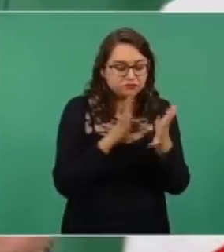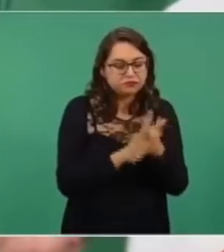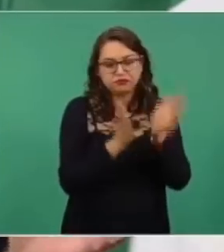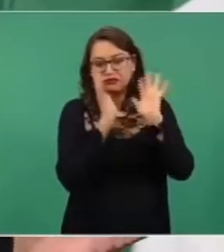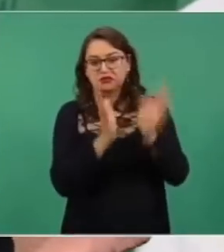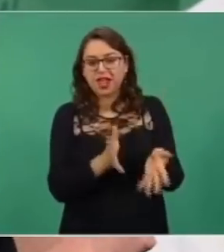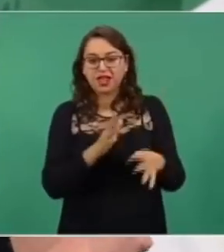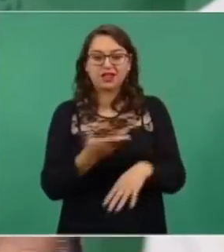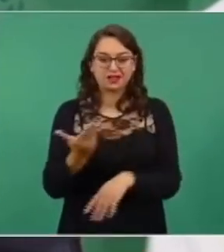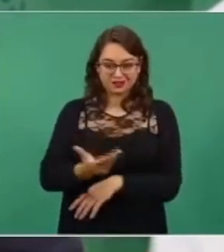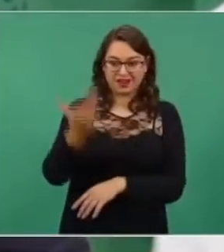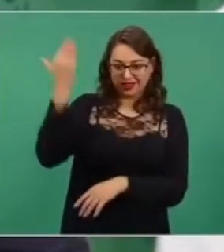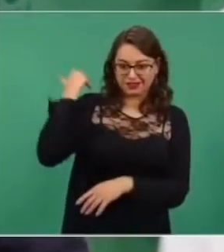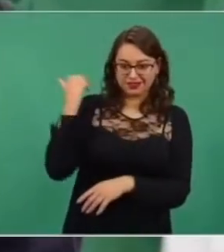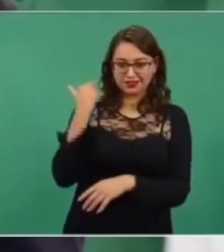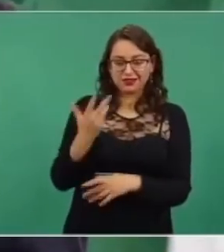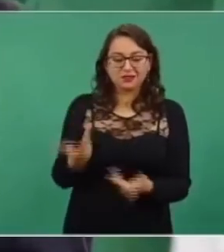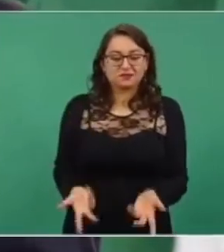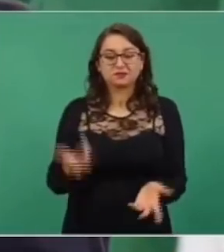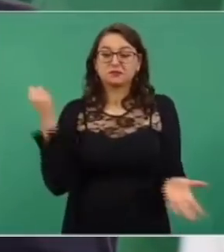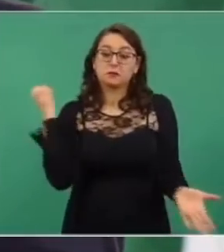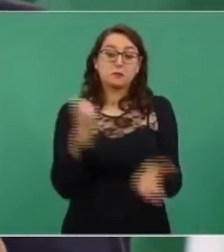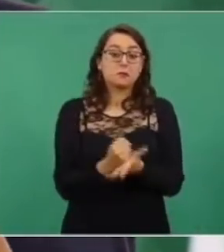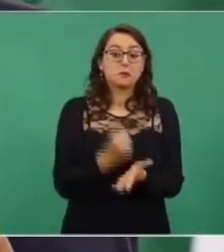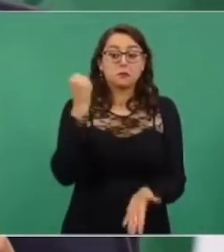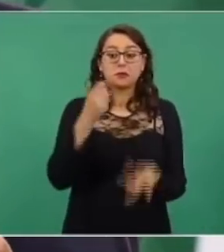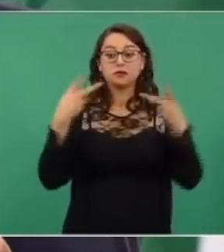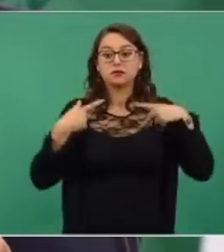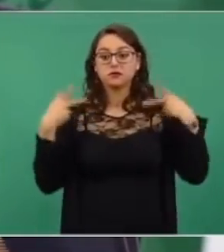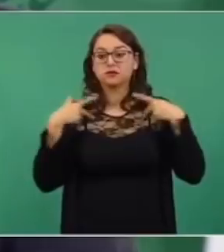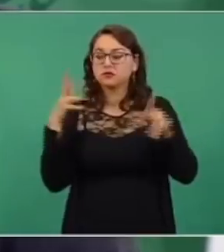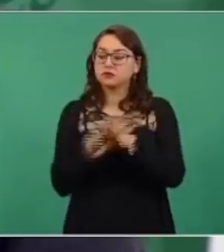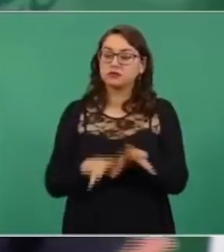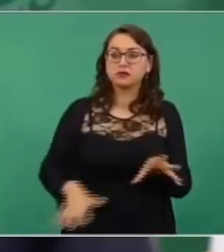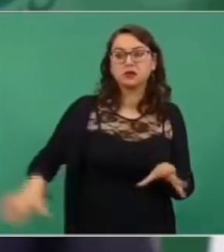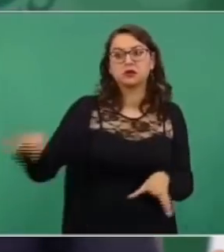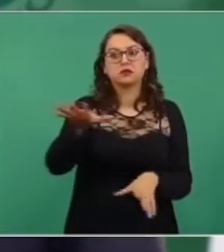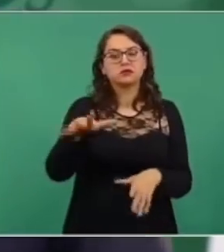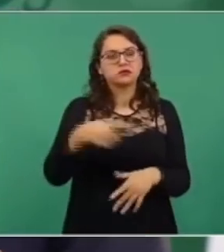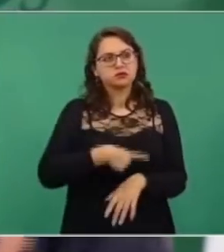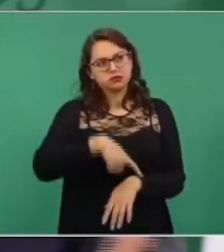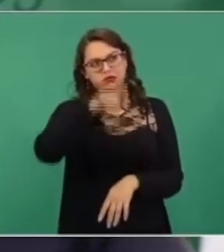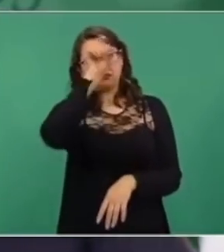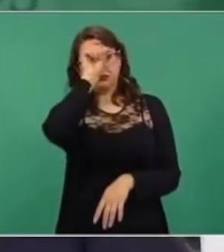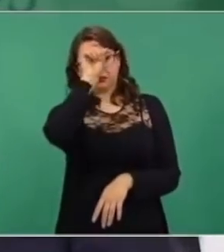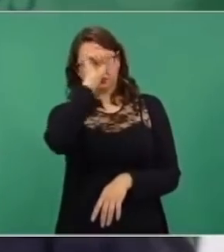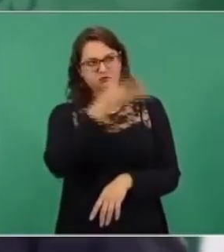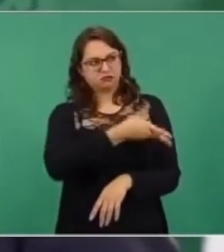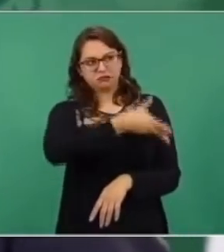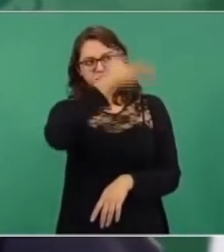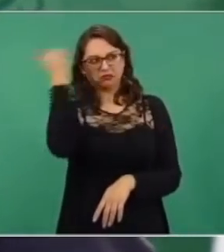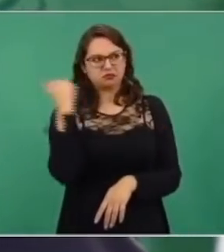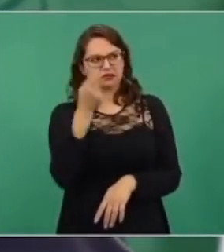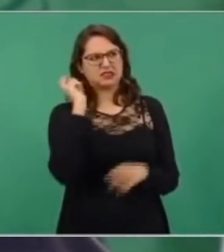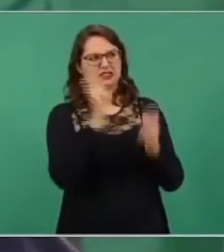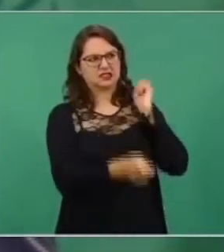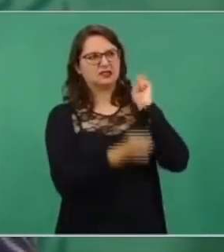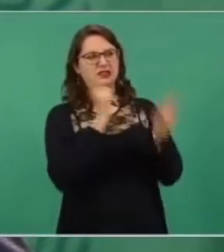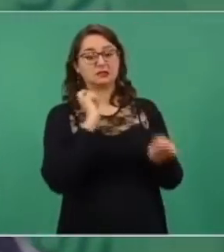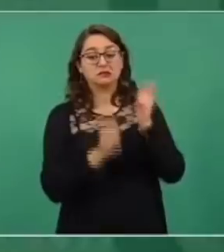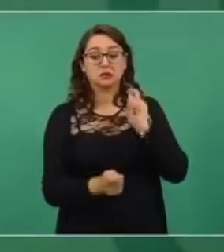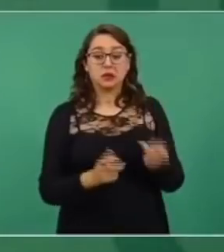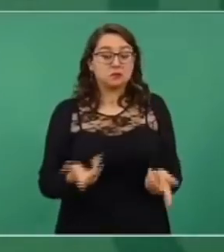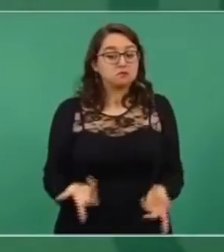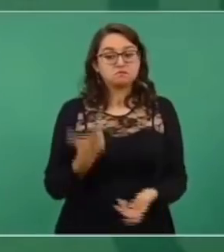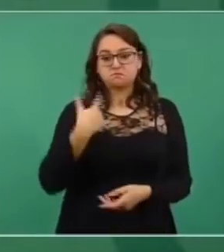Entonces la gente no supo de que iban a entregar